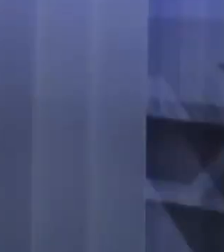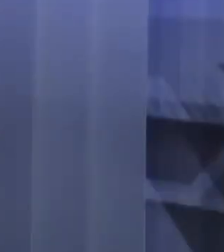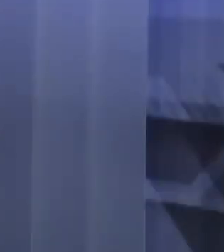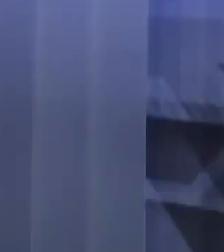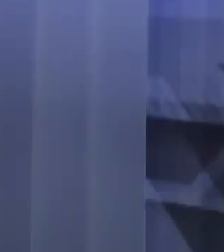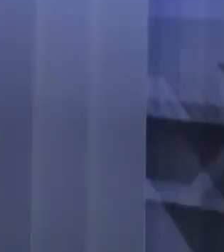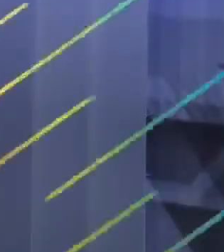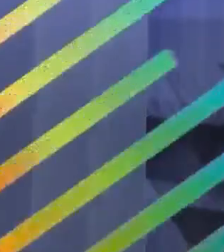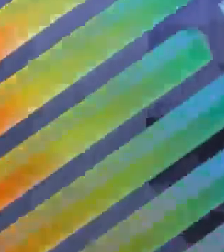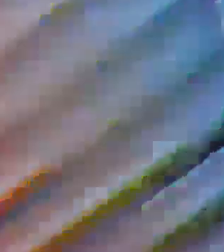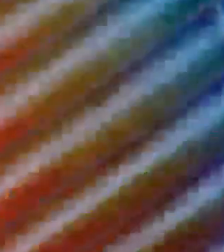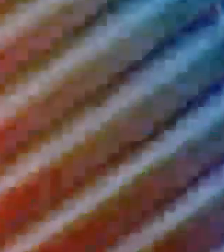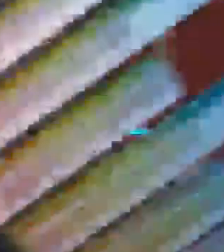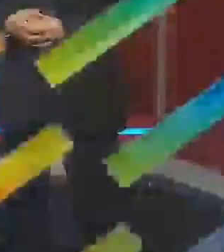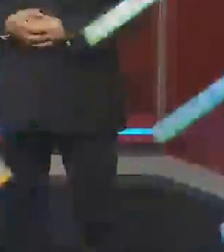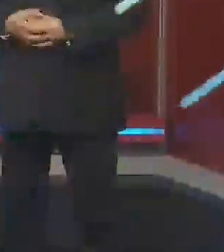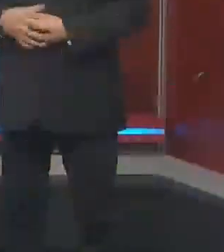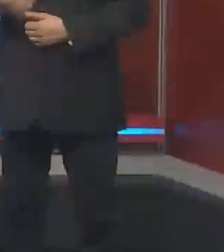Tarapacá.